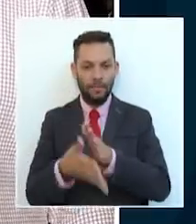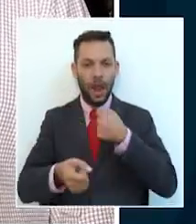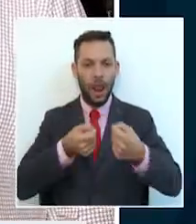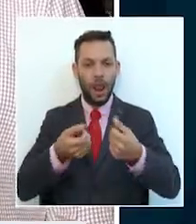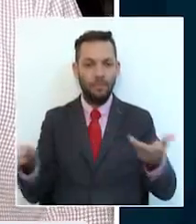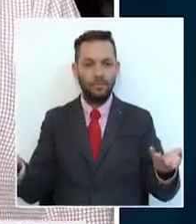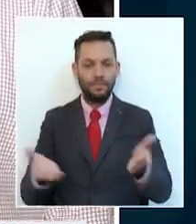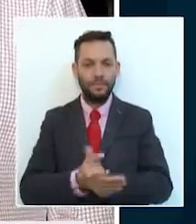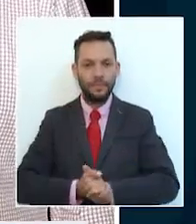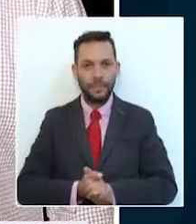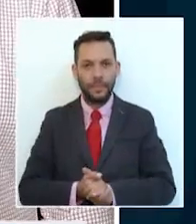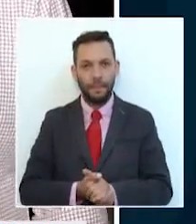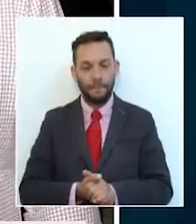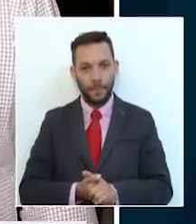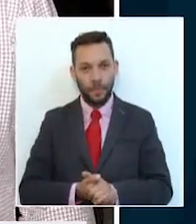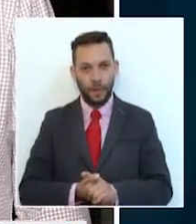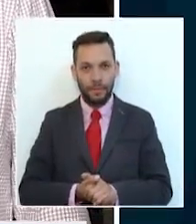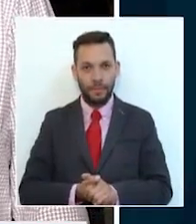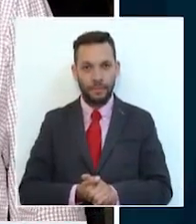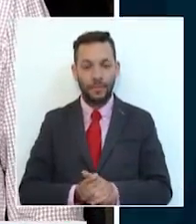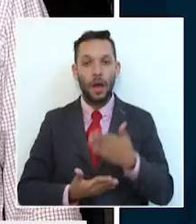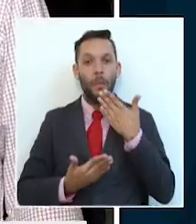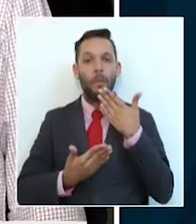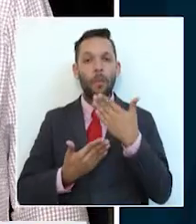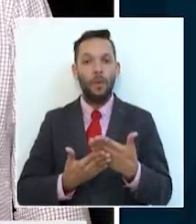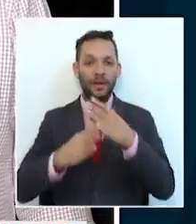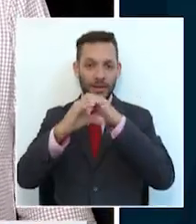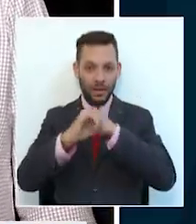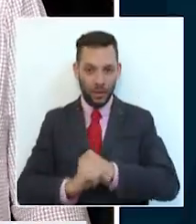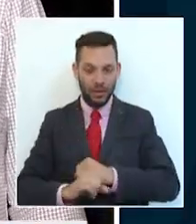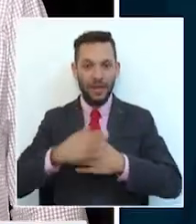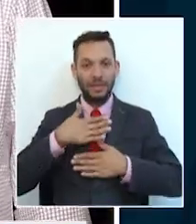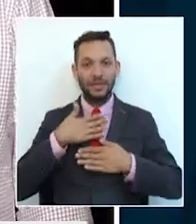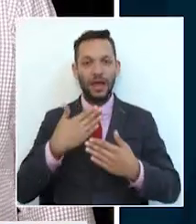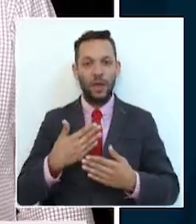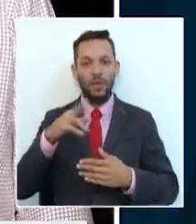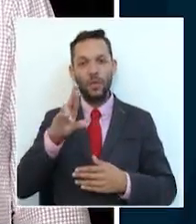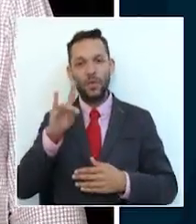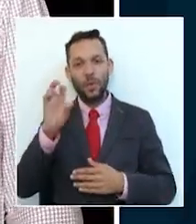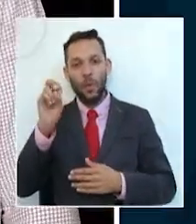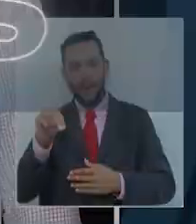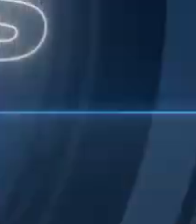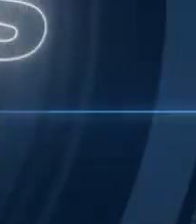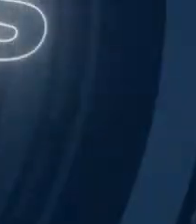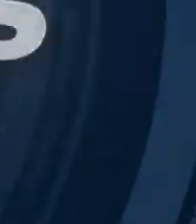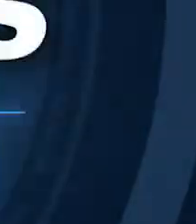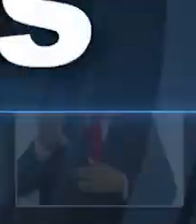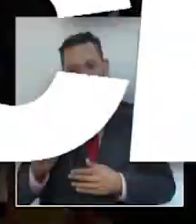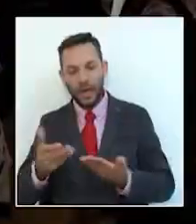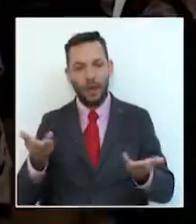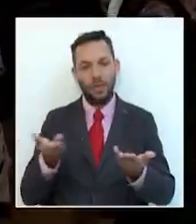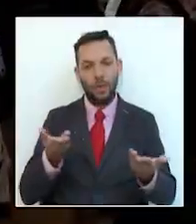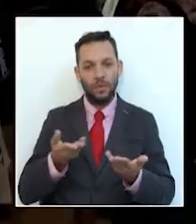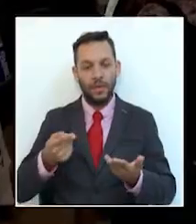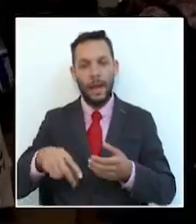Carlos, adelante con toda la información. Buenas noches. Daniela, buenas noches. A ustedes saludo cordial a Rubén Darío Gaona. Los saludo hasta ahora desde el Parque de la Mujer aquí en la